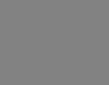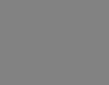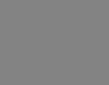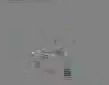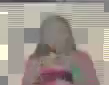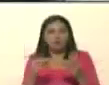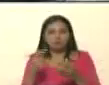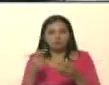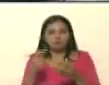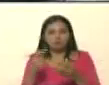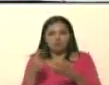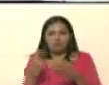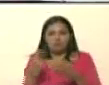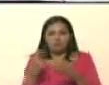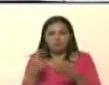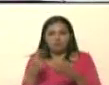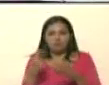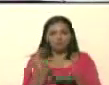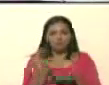otros